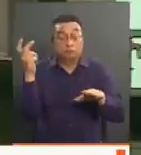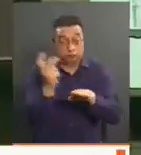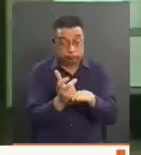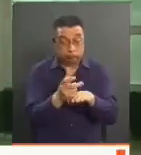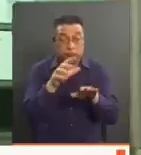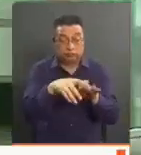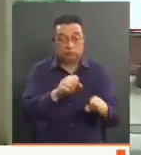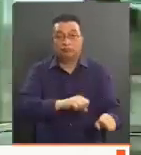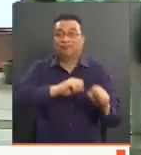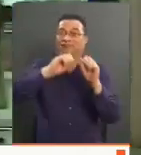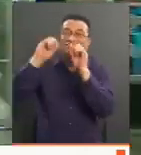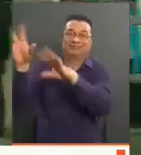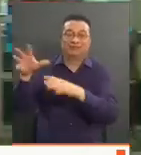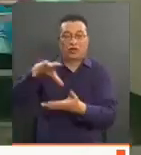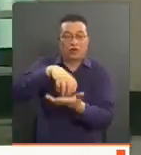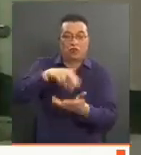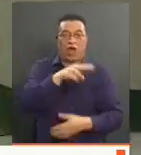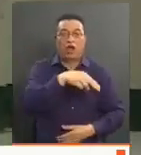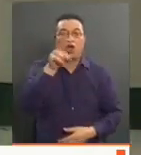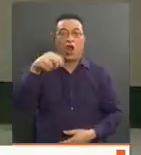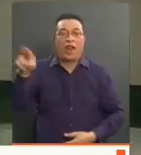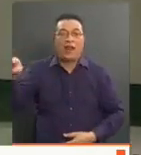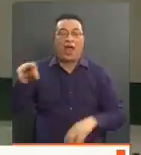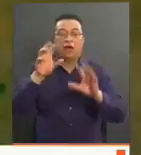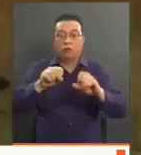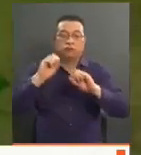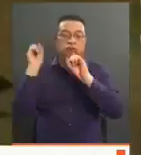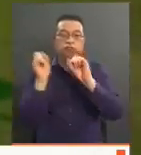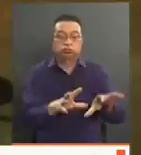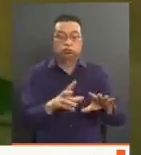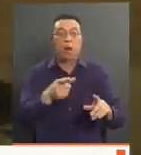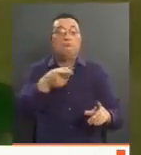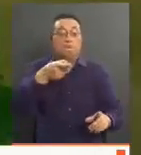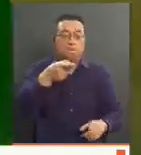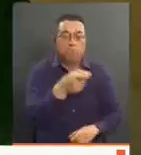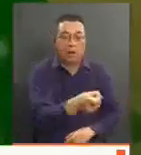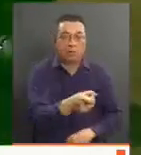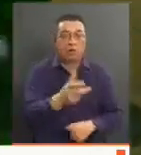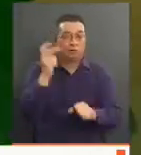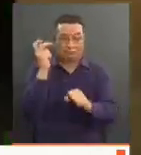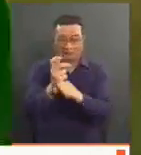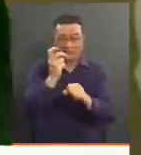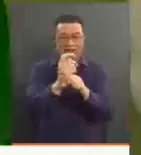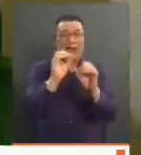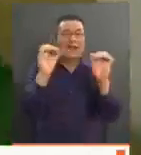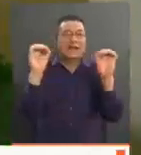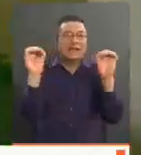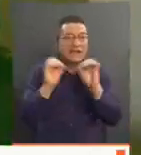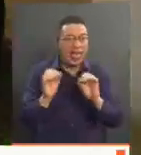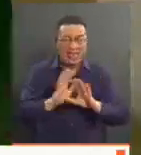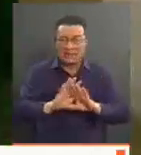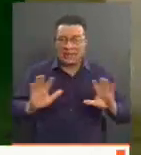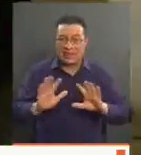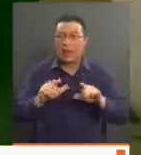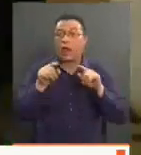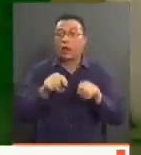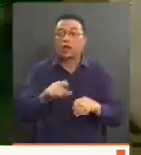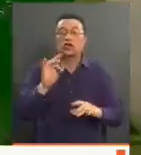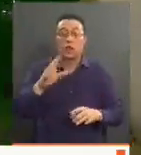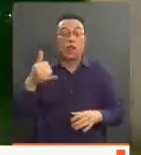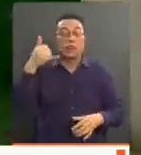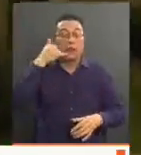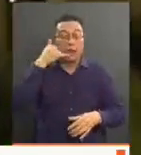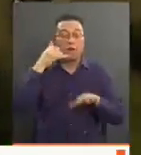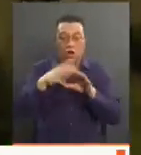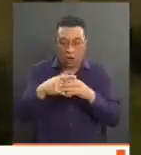la comuna de Colina, donde lo dejaron, no sin antes dispararle. No le robaron absolutamente nada más, por lo que ocupó su teléfono para